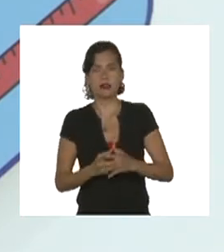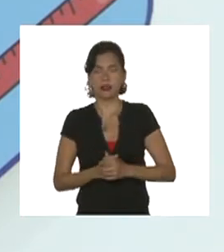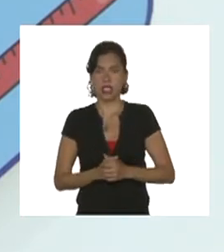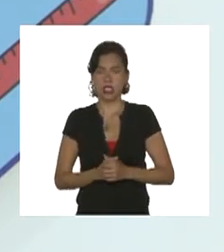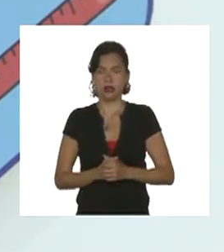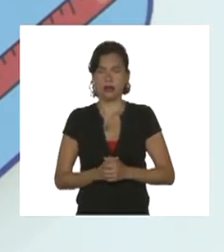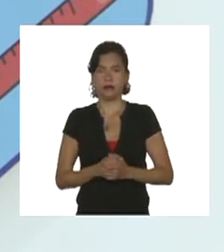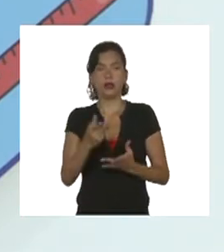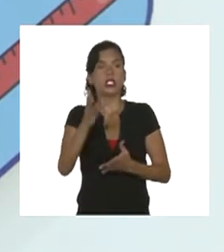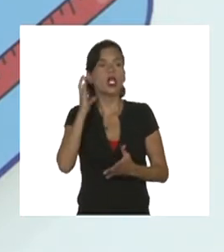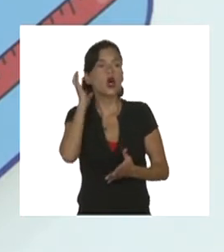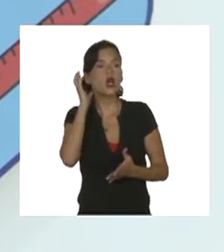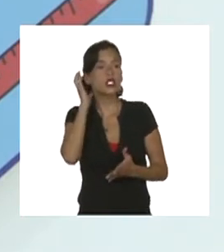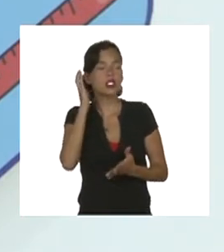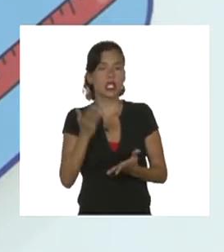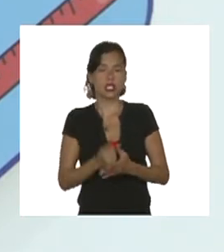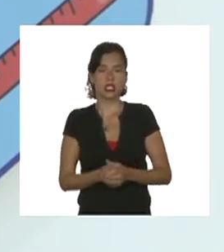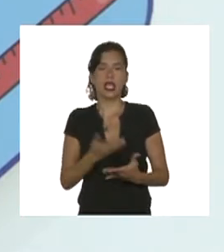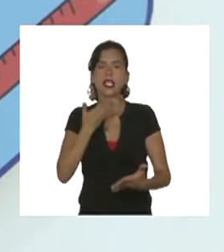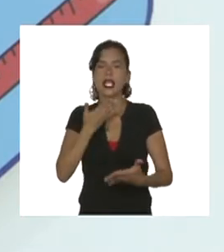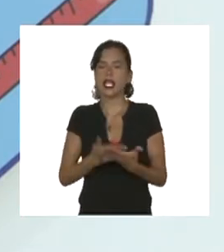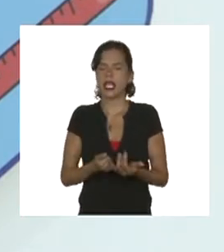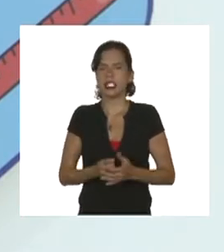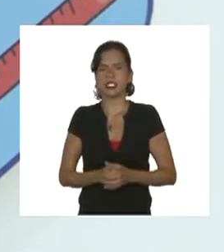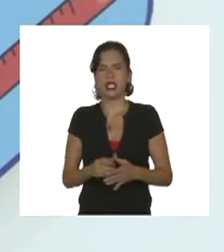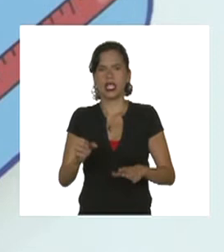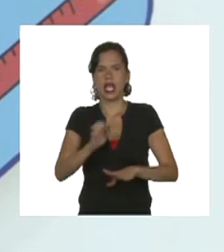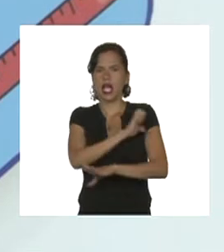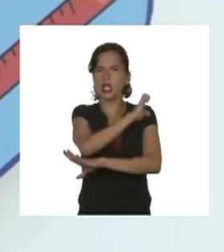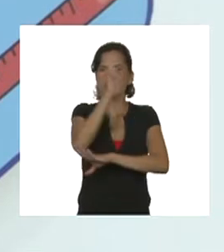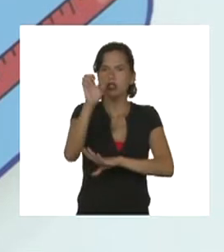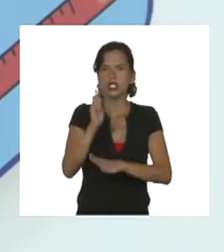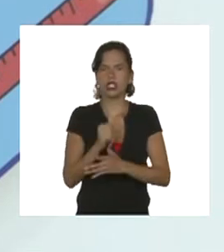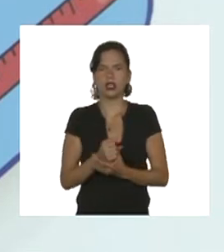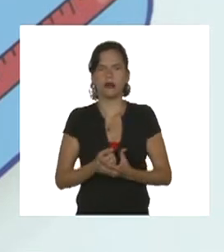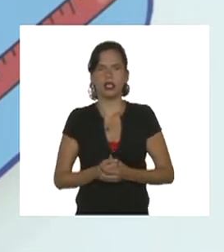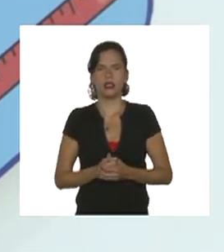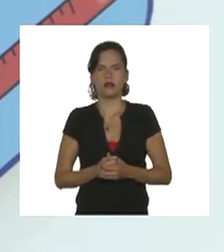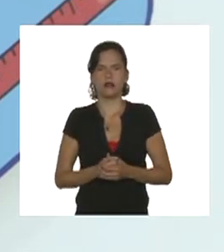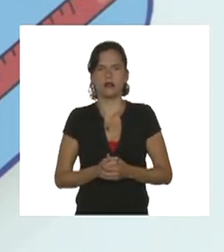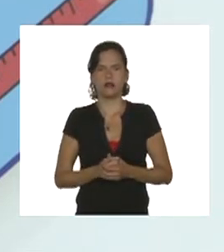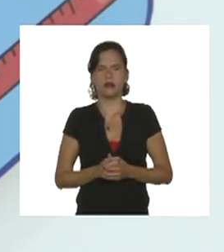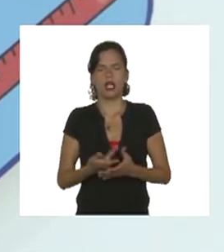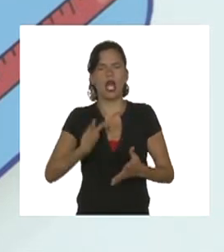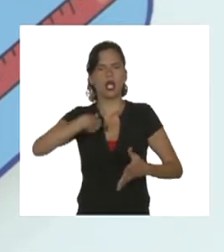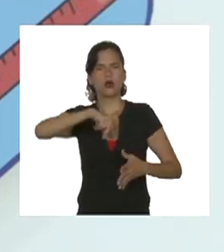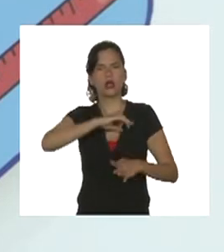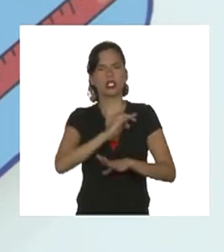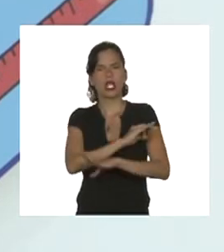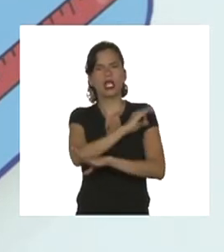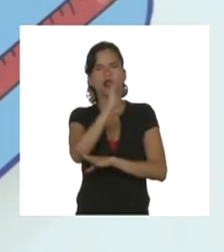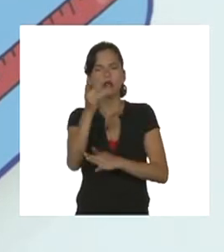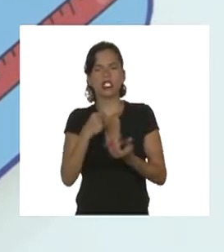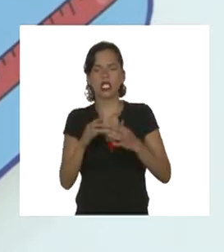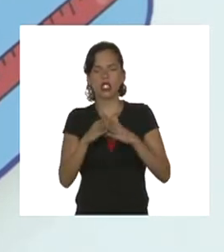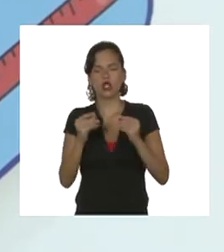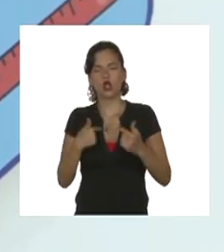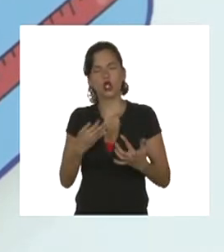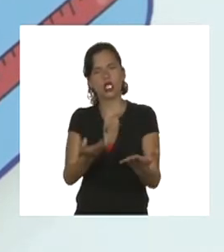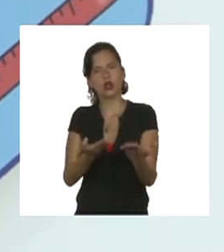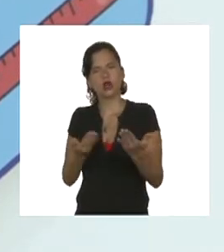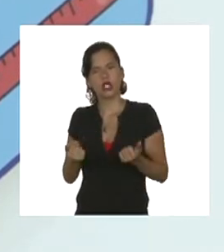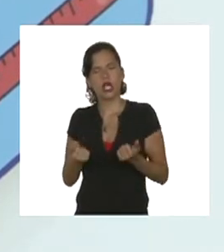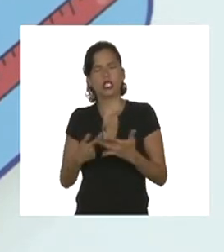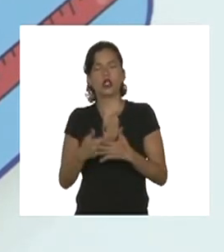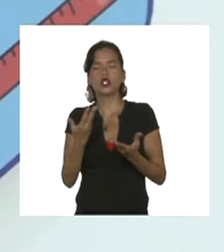ser conscientes de agradecerle al ecosistema, a nuestra naturaleza, de todos los que nos provee. Entonces,